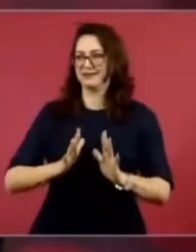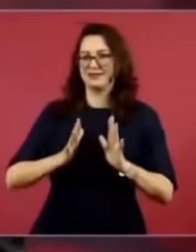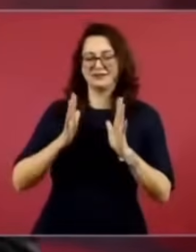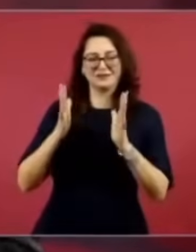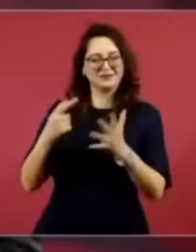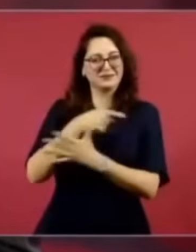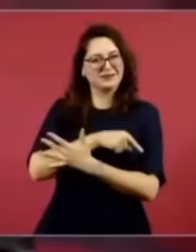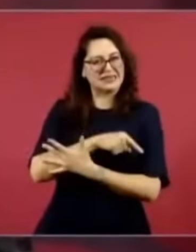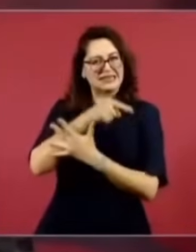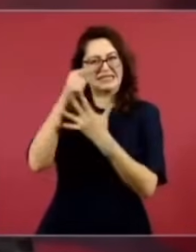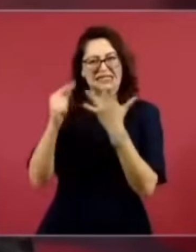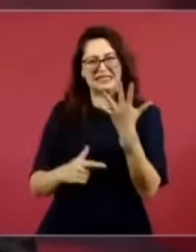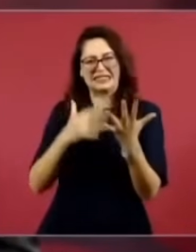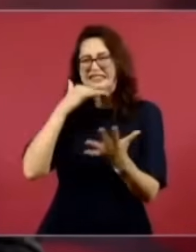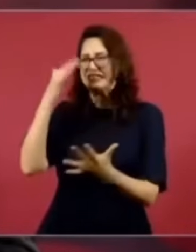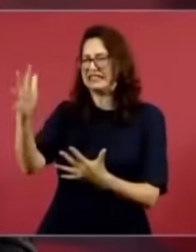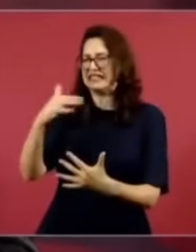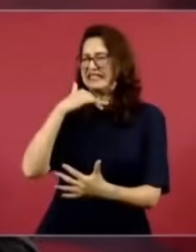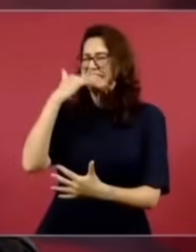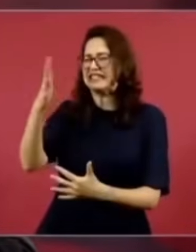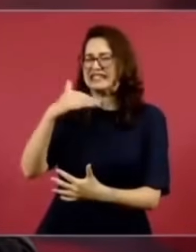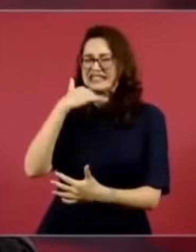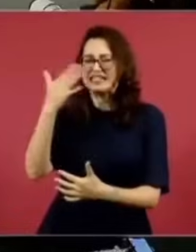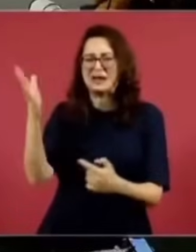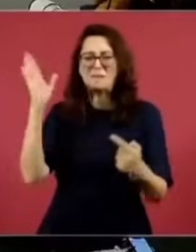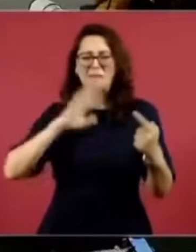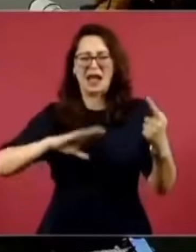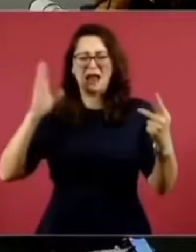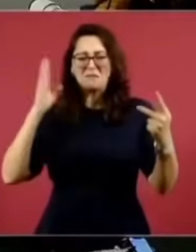muchas otras cosas.